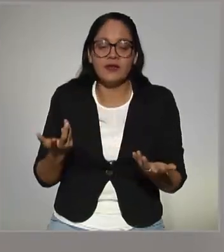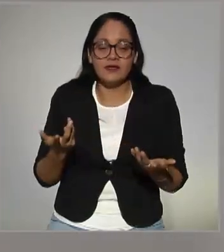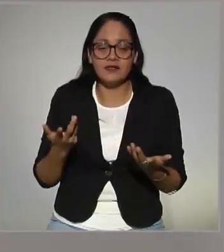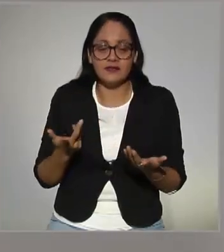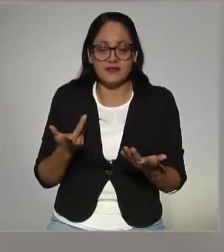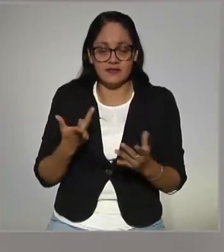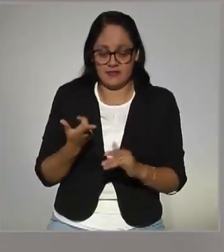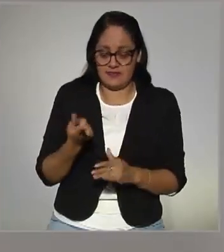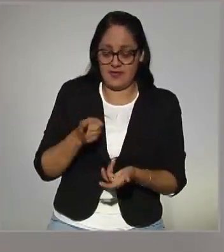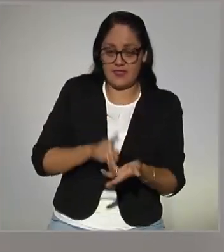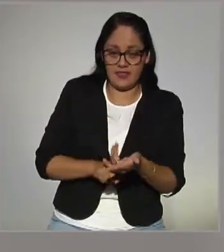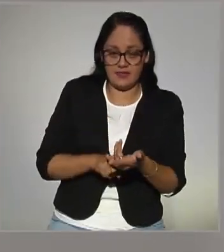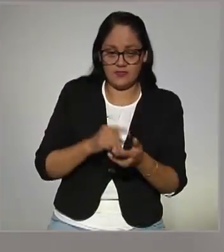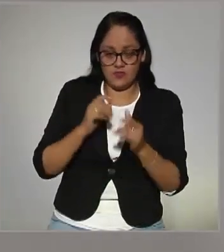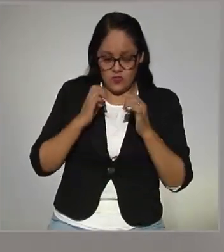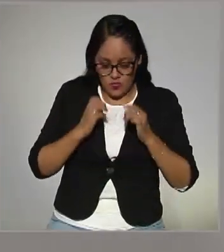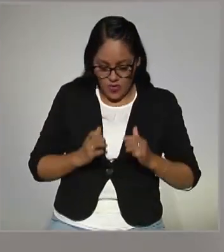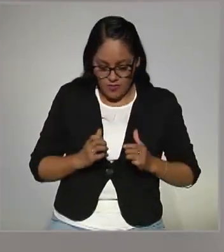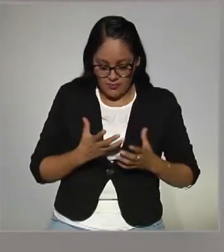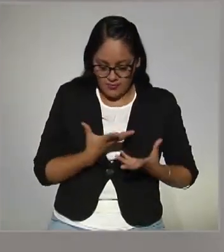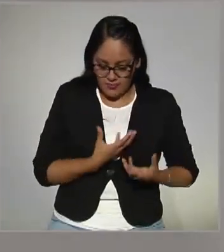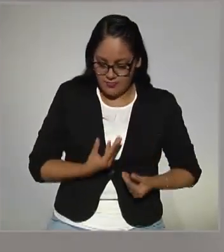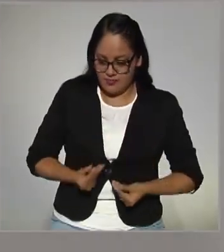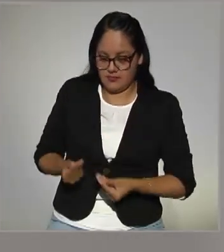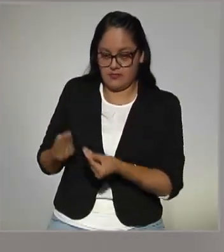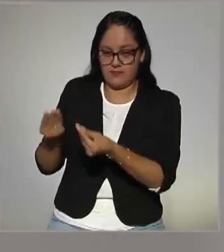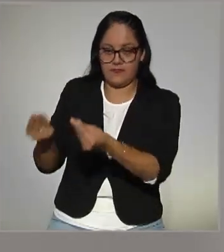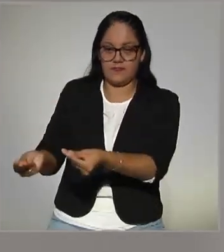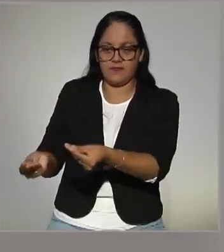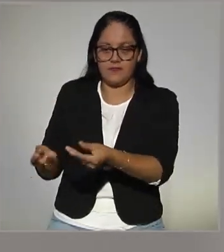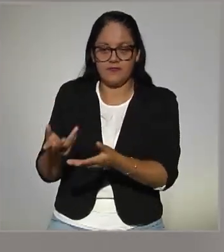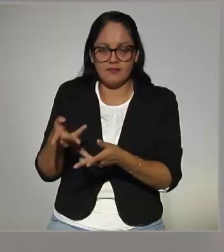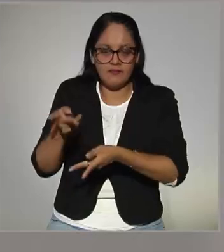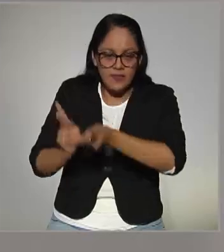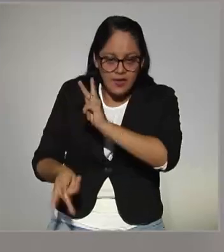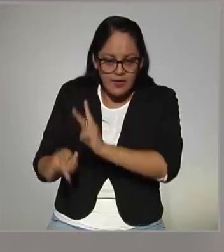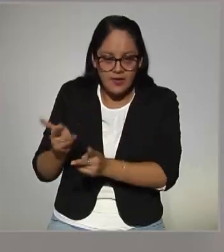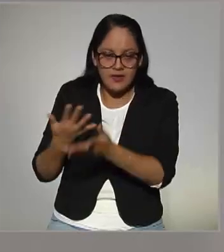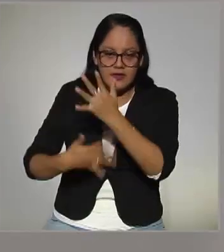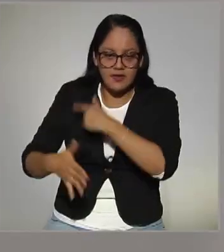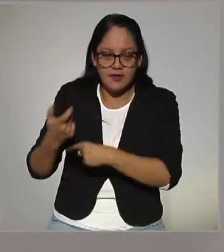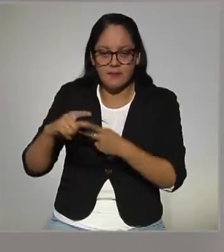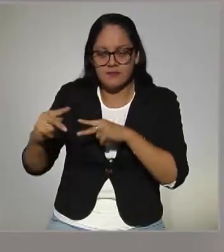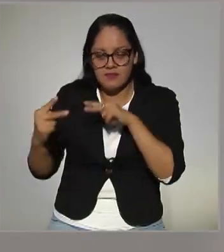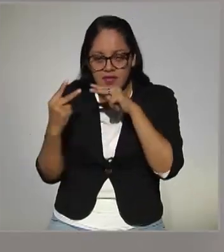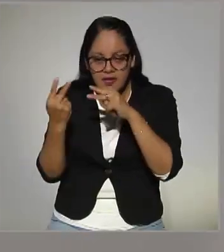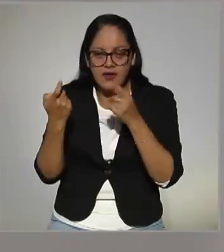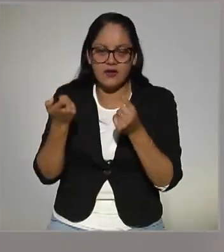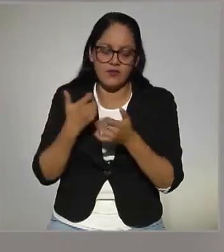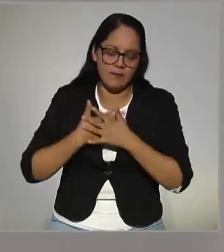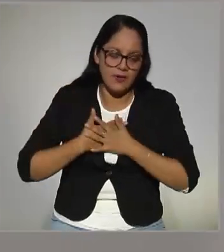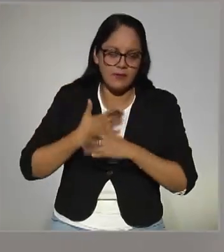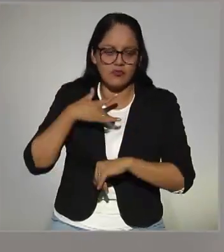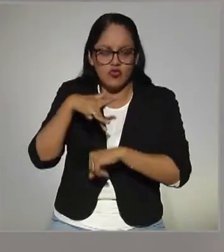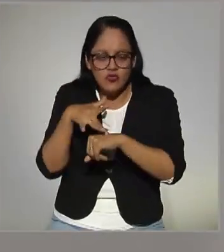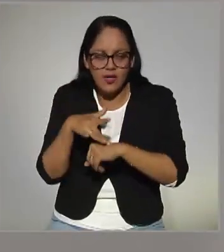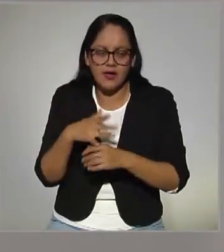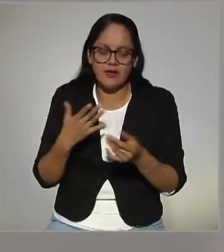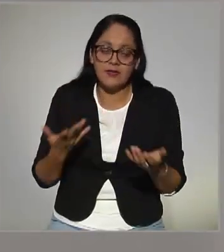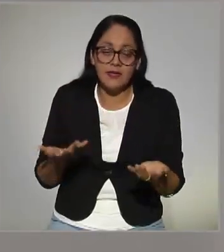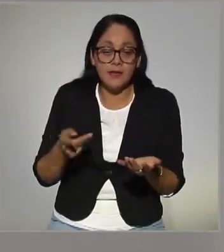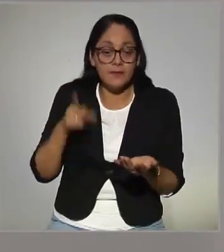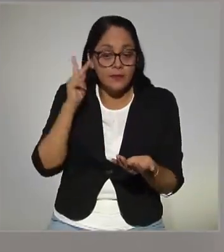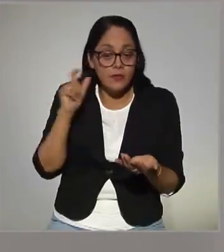los depositamos, los ponemos en el cuerpo del otro, ¿no? Con palabras, con la mirada, ¿no? Lo amamos, lo tocamos y lo podemos.